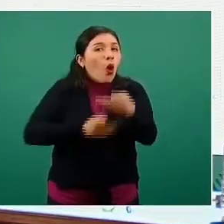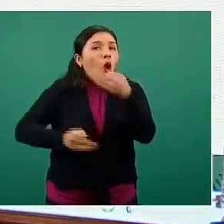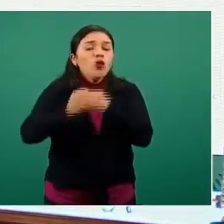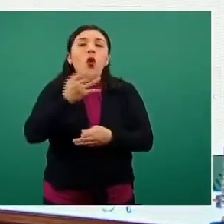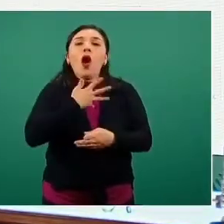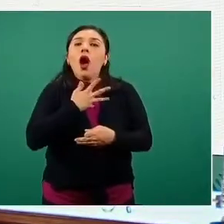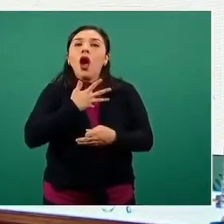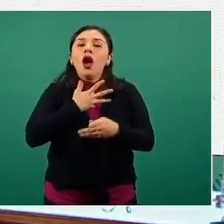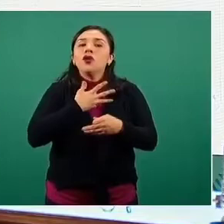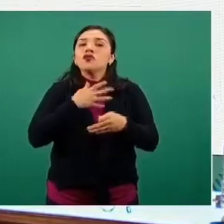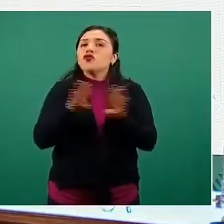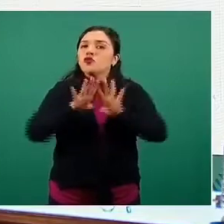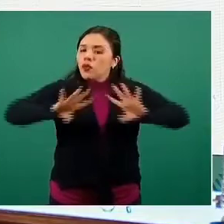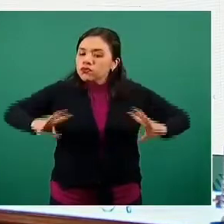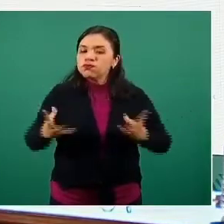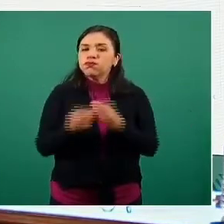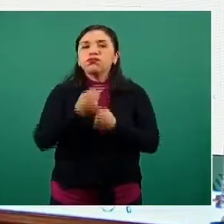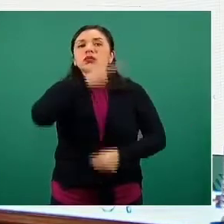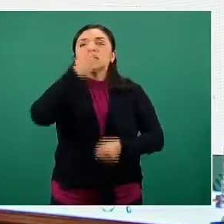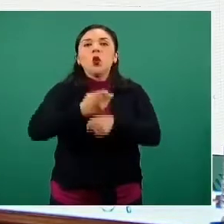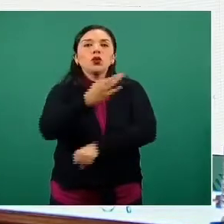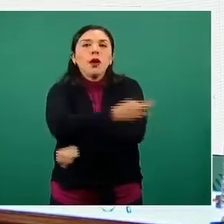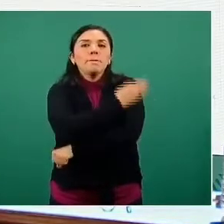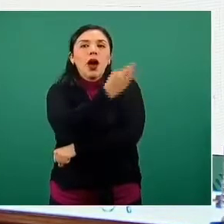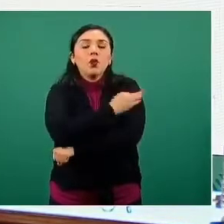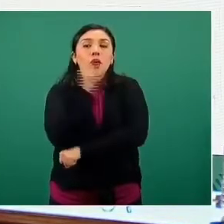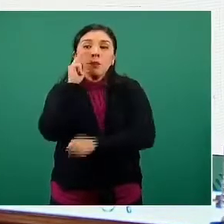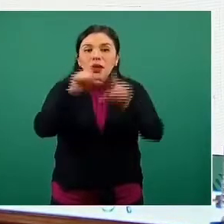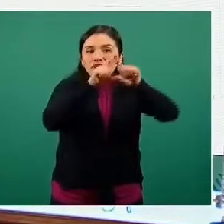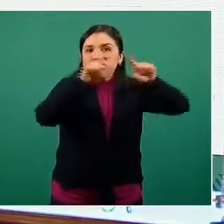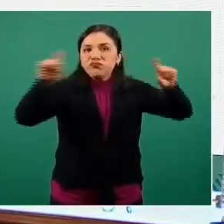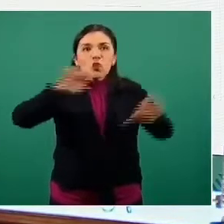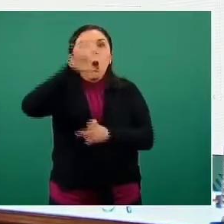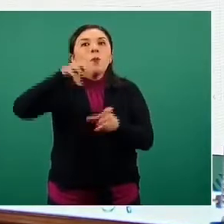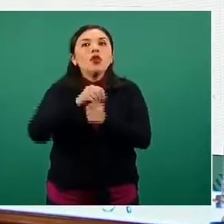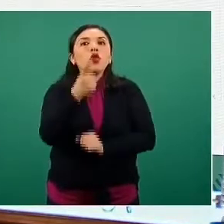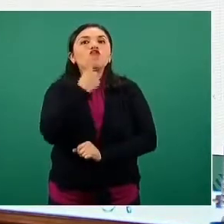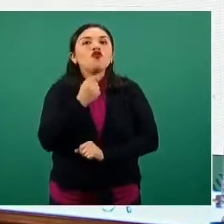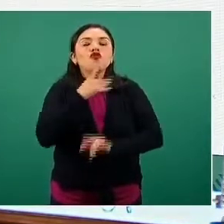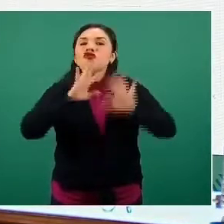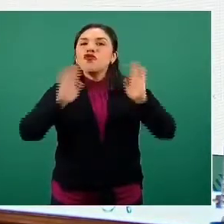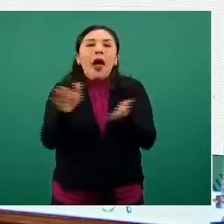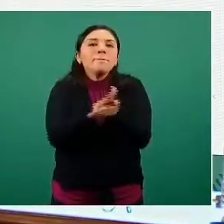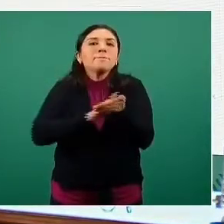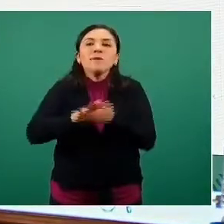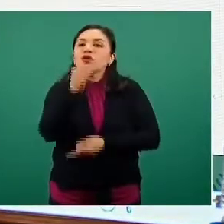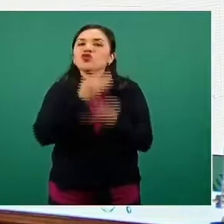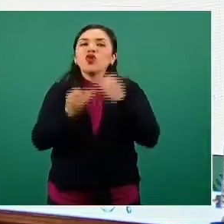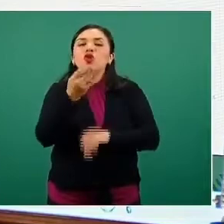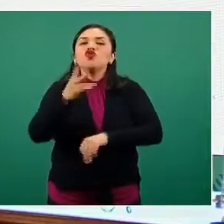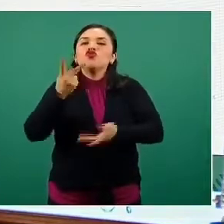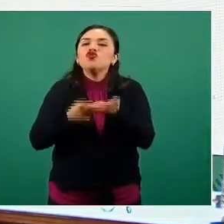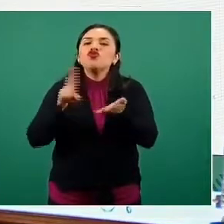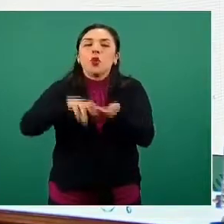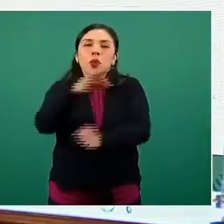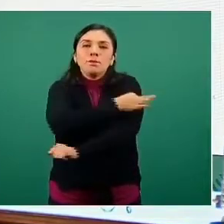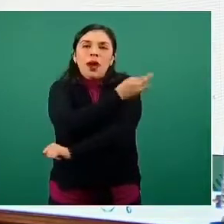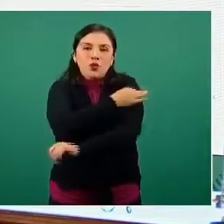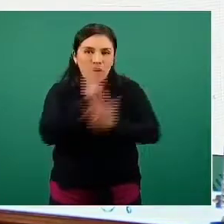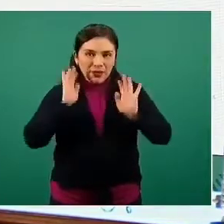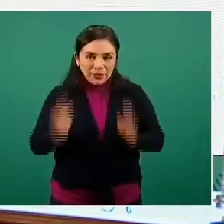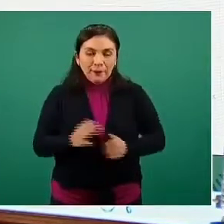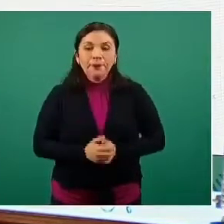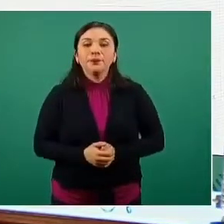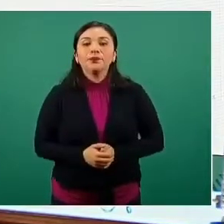con segundas dosis y esto luzca completamente en color rojo porque se cubra los esquemas completos. Tenemos el